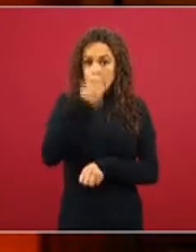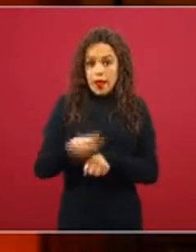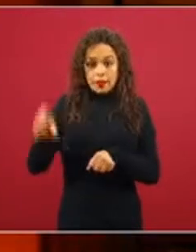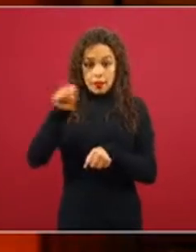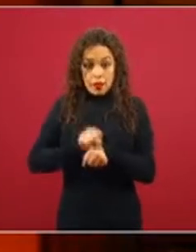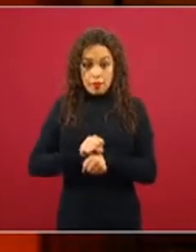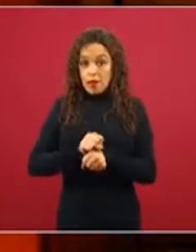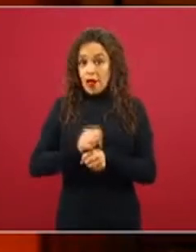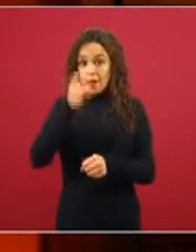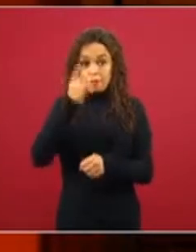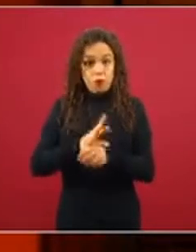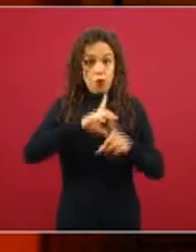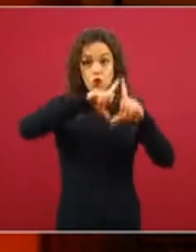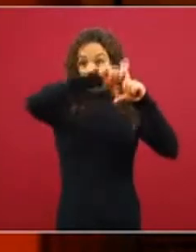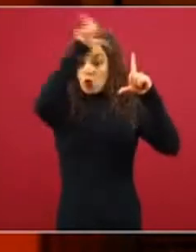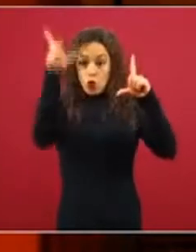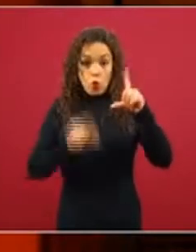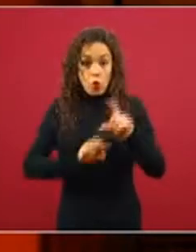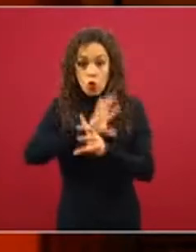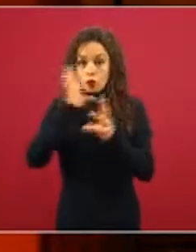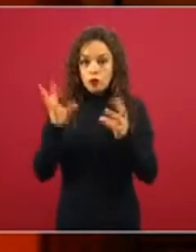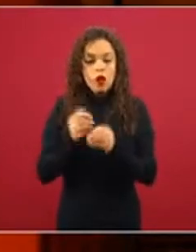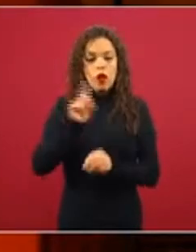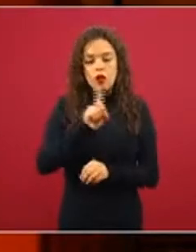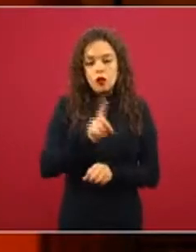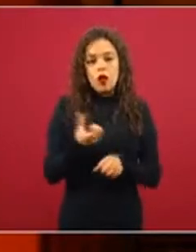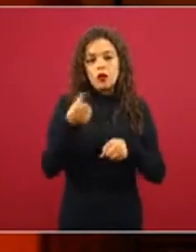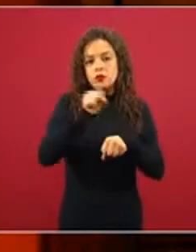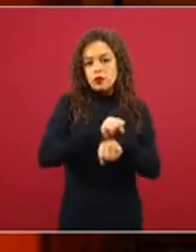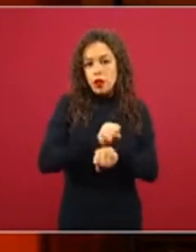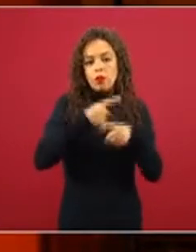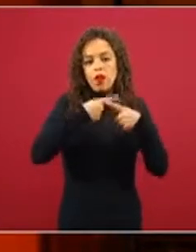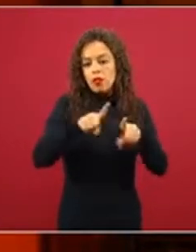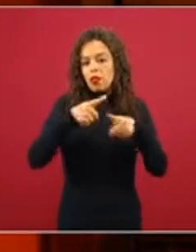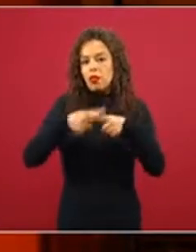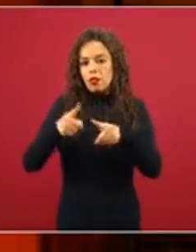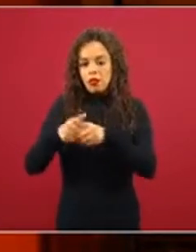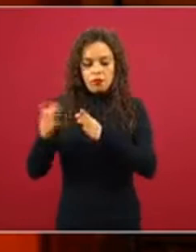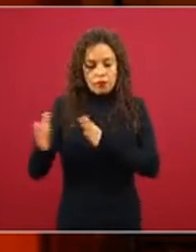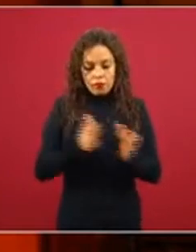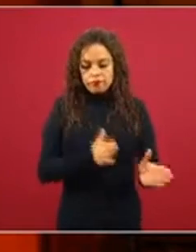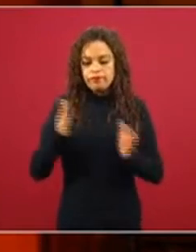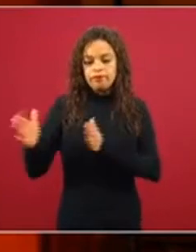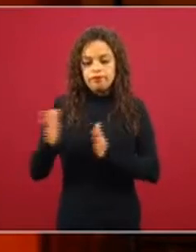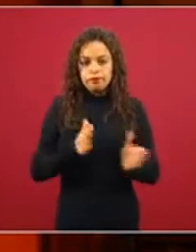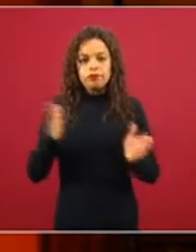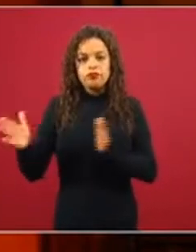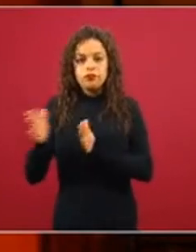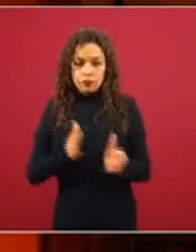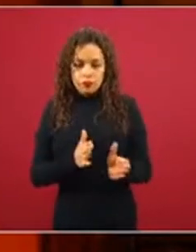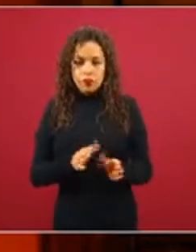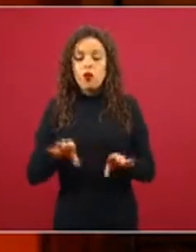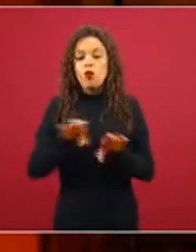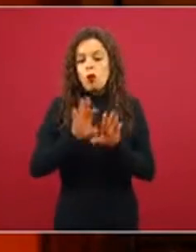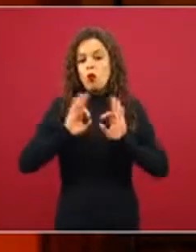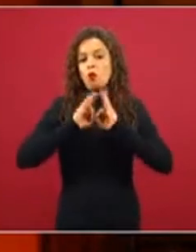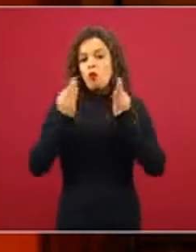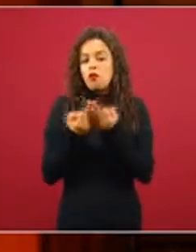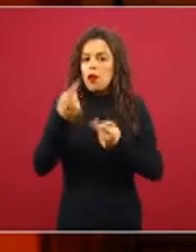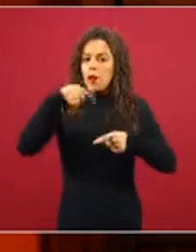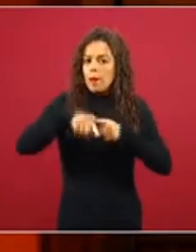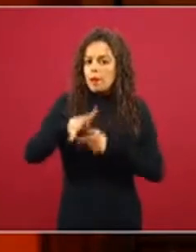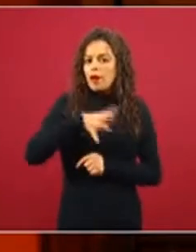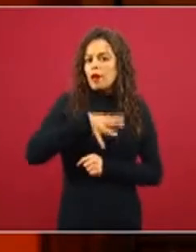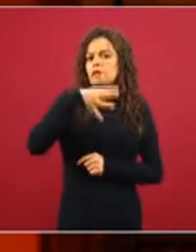país, sino se va a presentar en diferentes semanas, dependiendo de cómo haya iniciado la transmisión, qué tan efectivas hayan sido